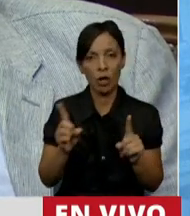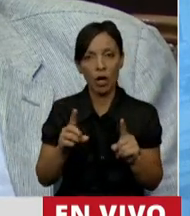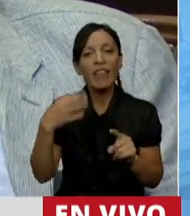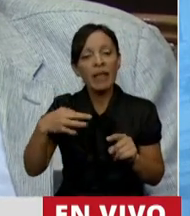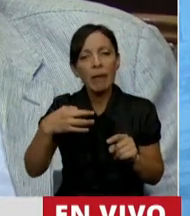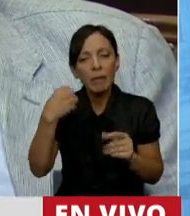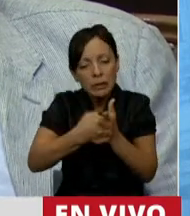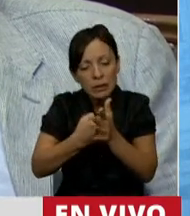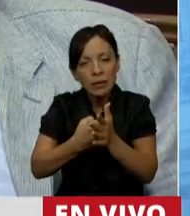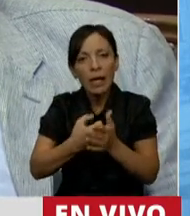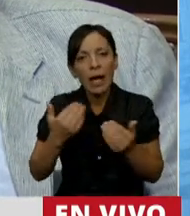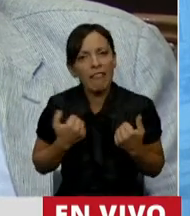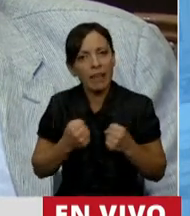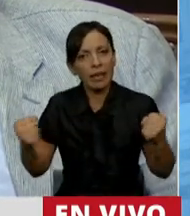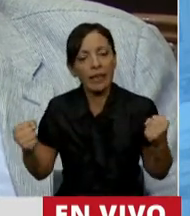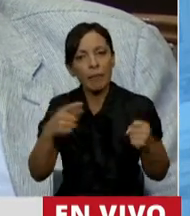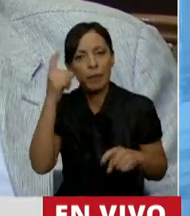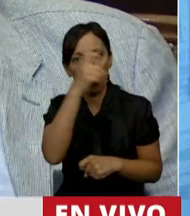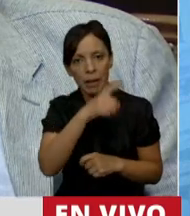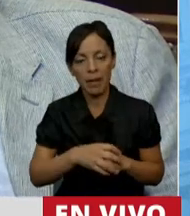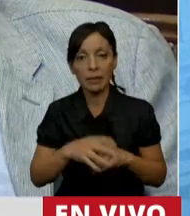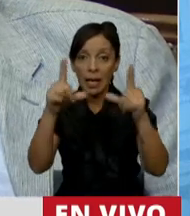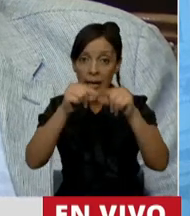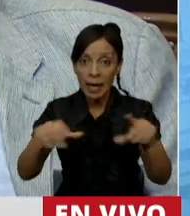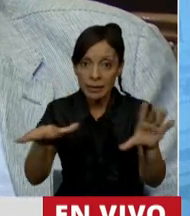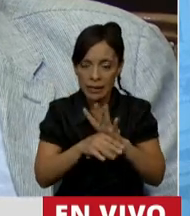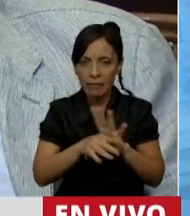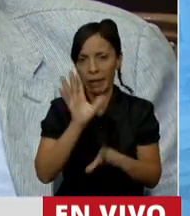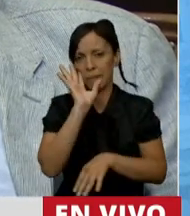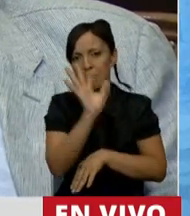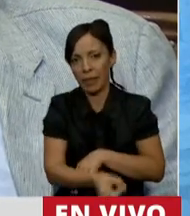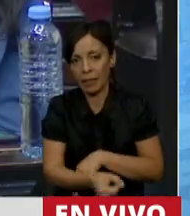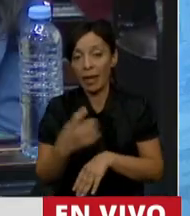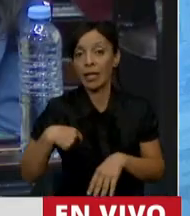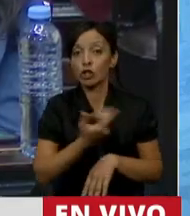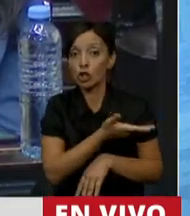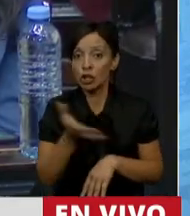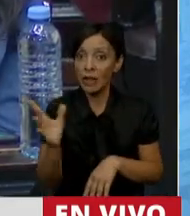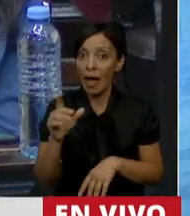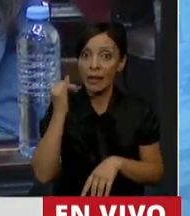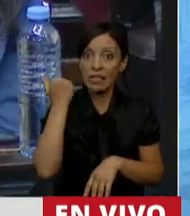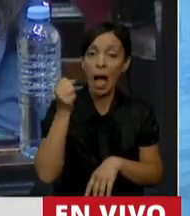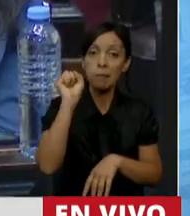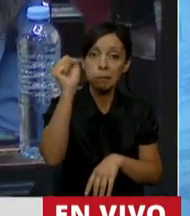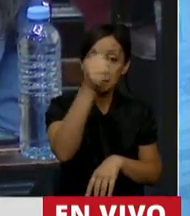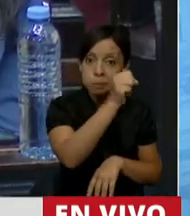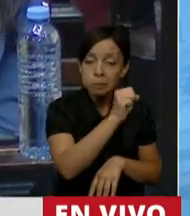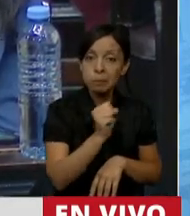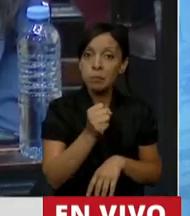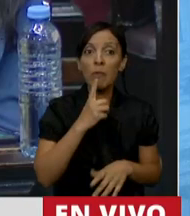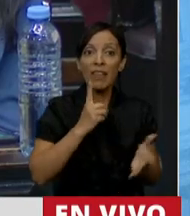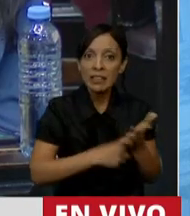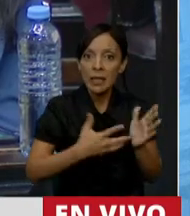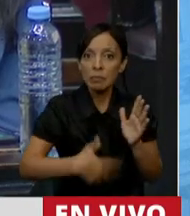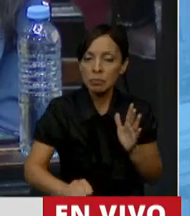de verdad nos califica. Los datos son elocuentes. Las sociedades que toman la decisión de dar este paso, a los pocos años